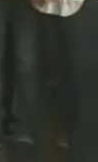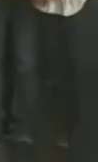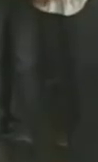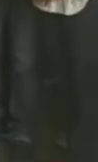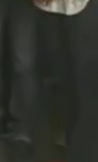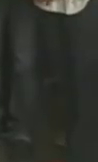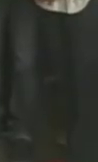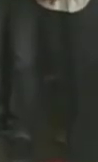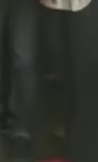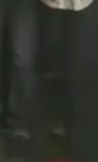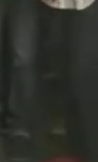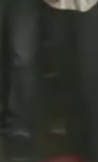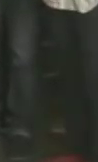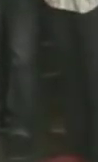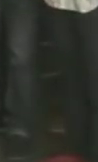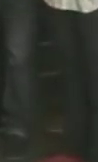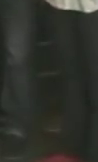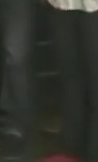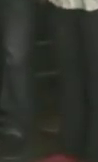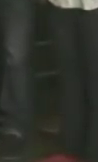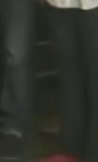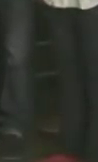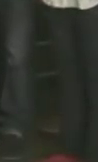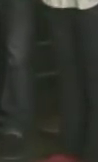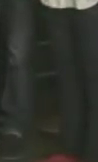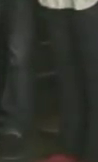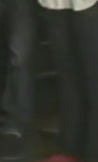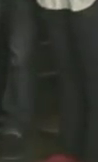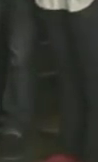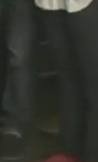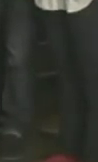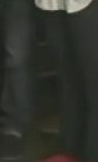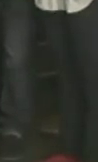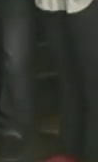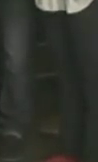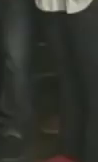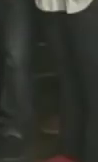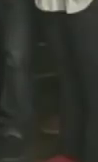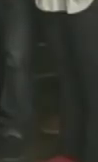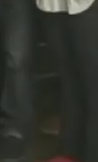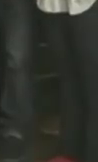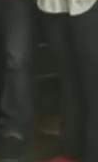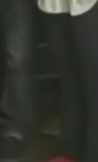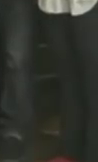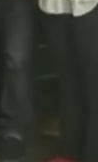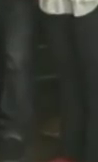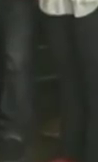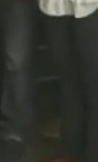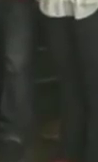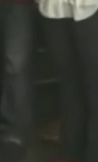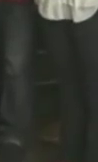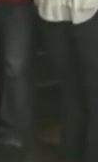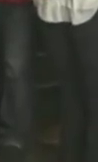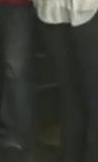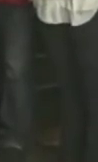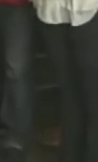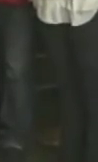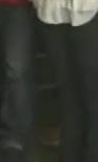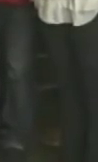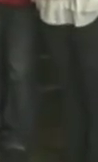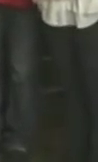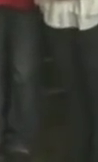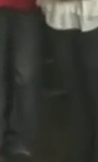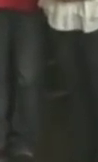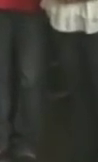chavista de los pescadores y pescadoras de Margarita y Coche. Aquí me acompaña el